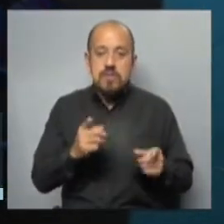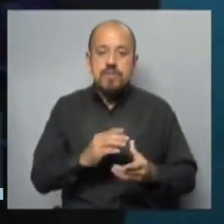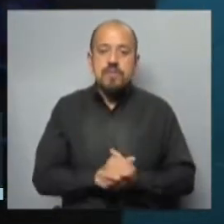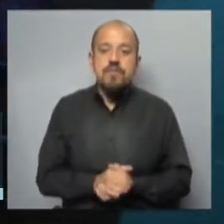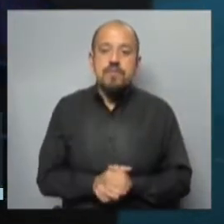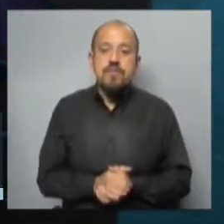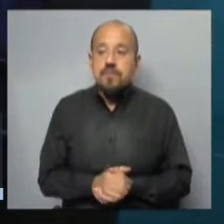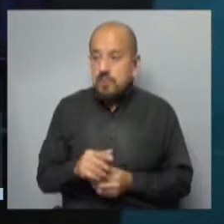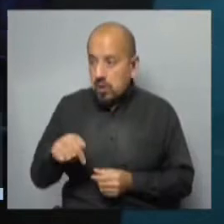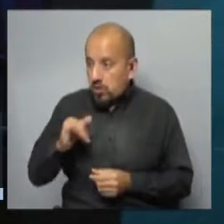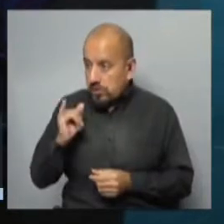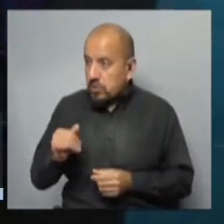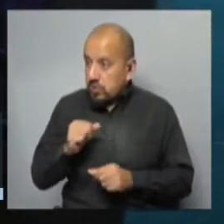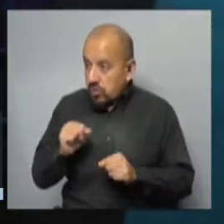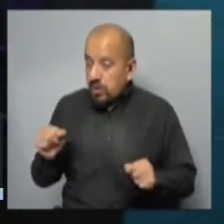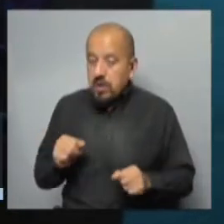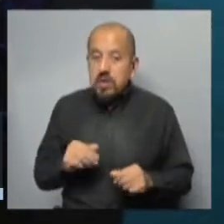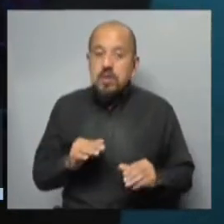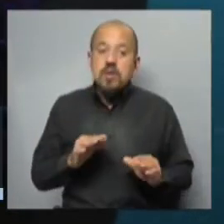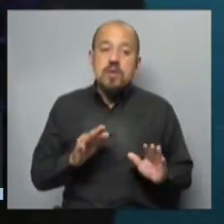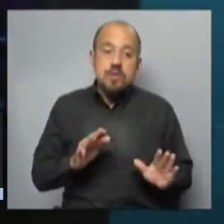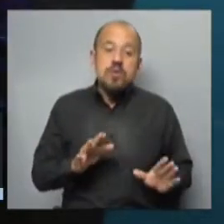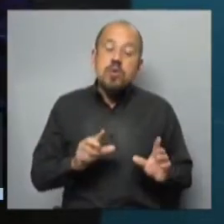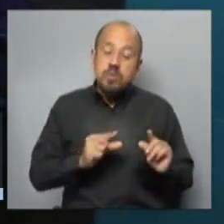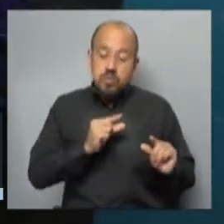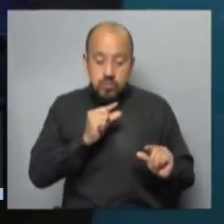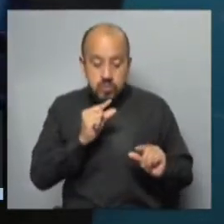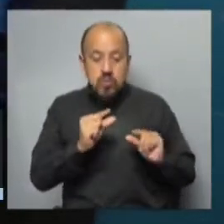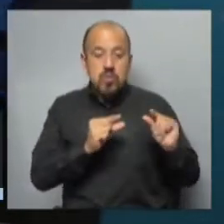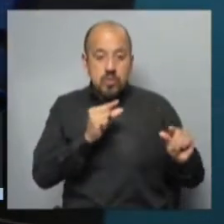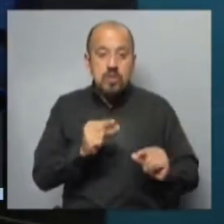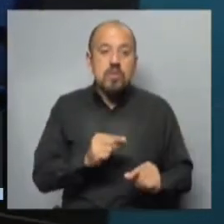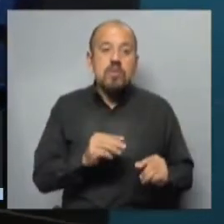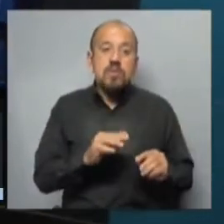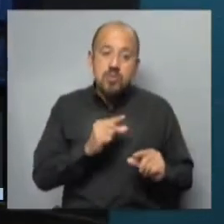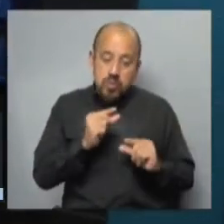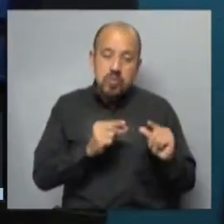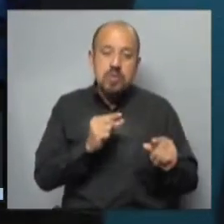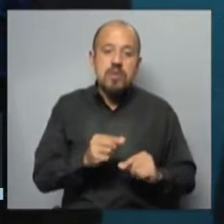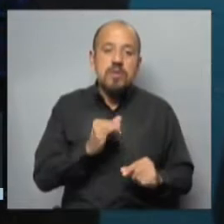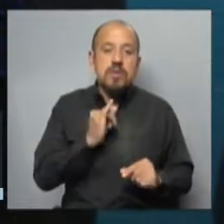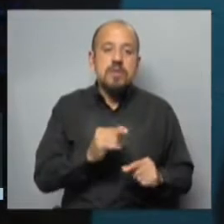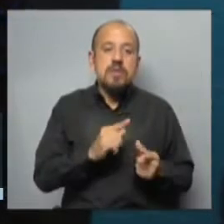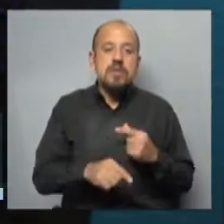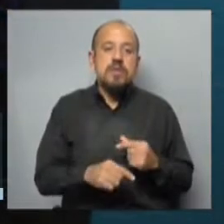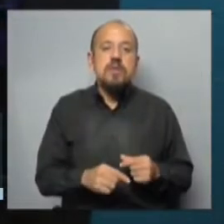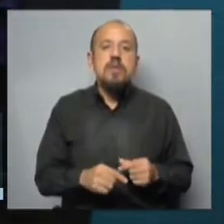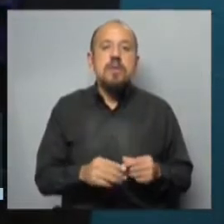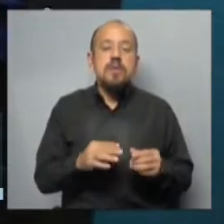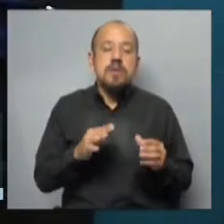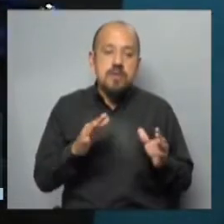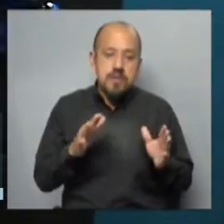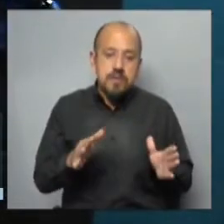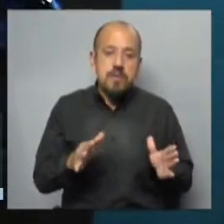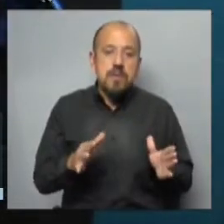y hoy estamos de a poquito logrando ya poquito estamos viendo que